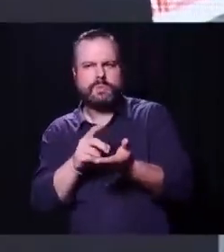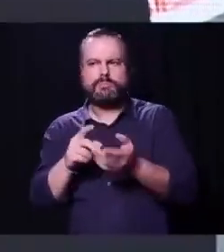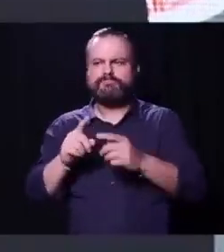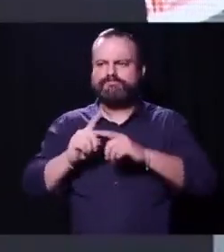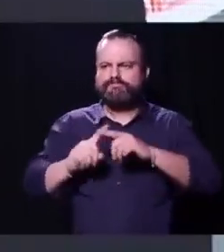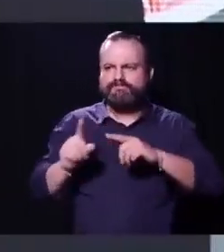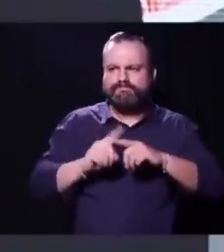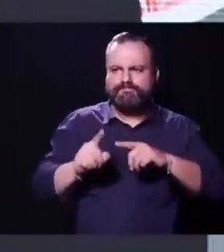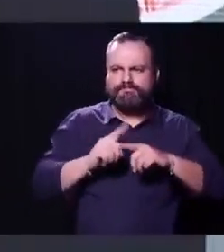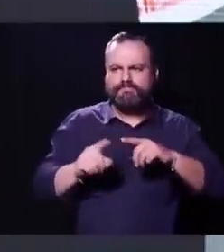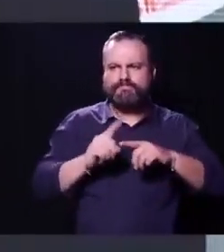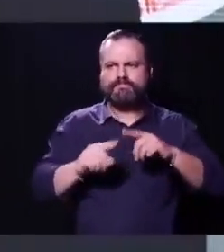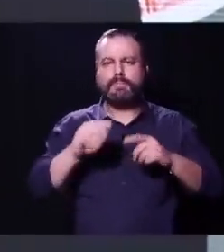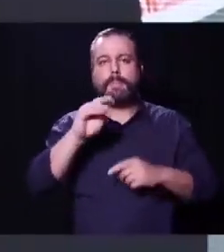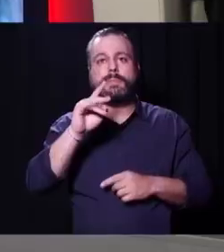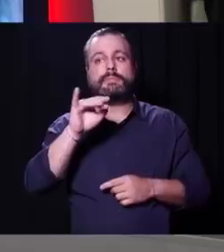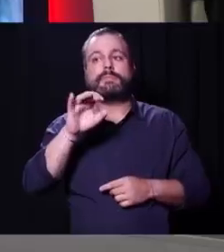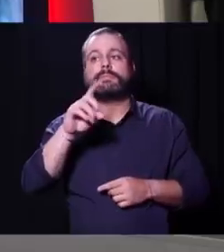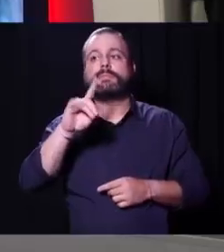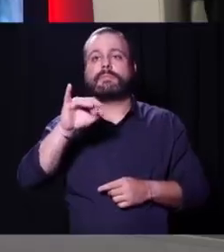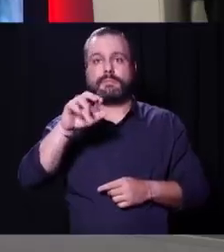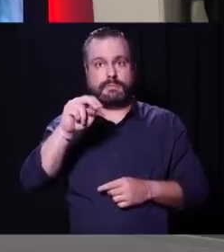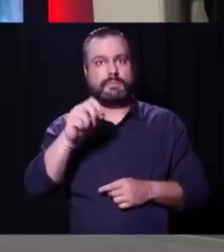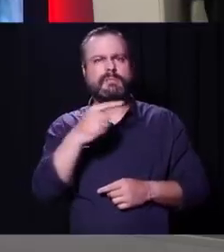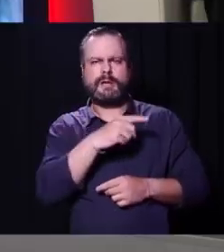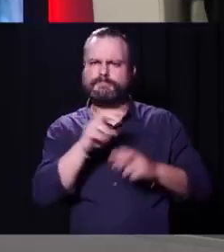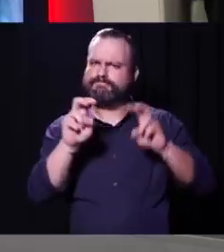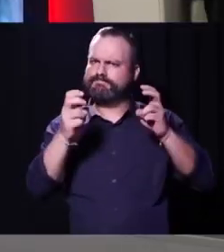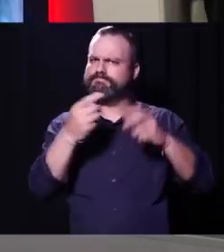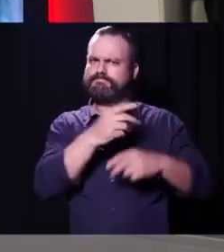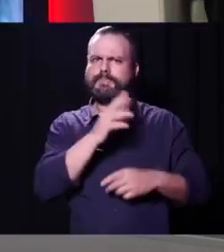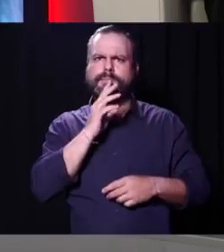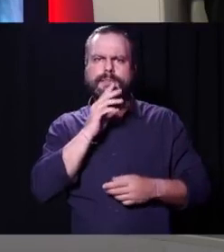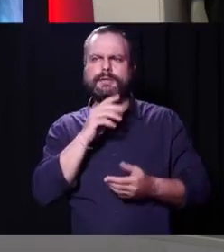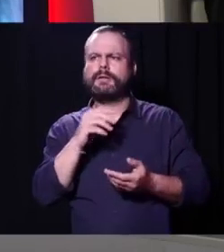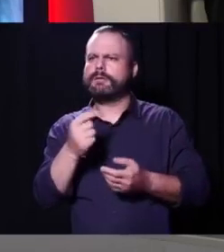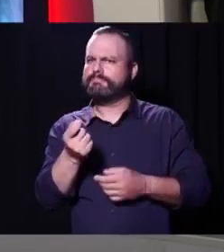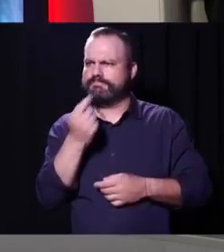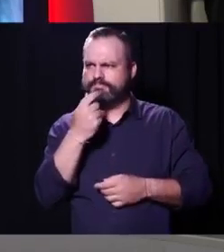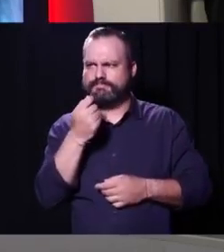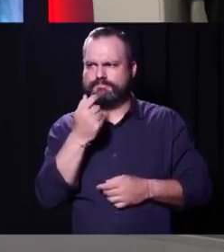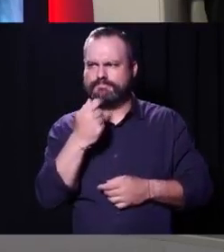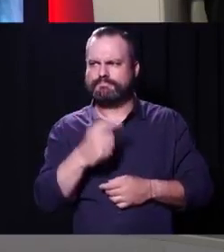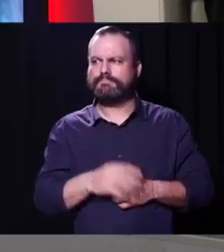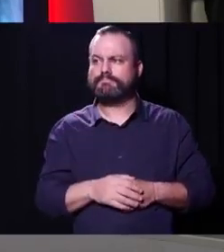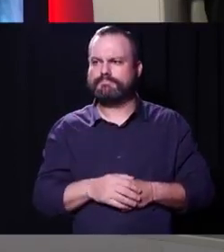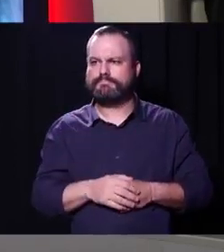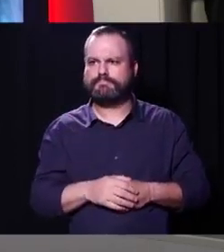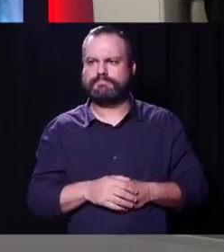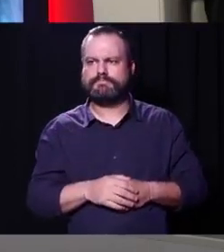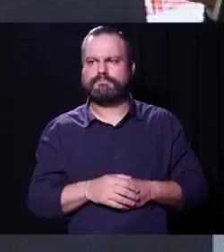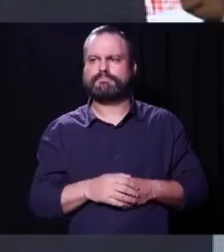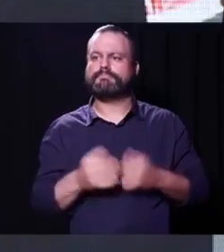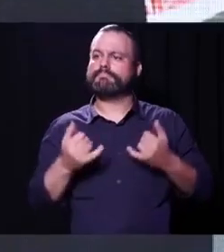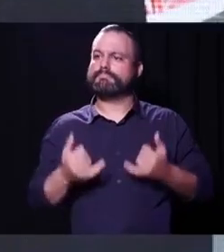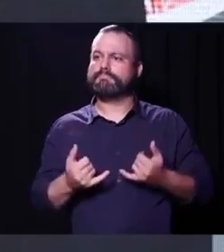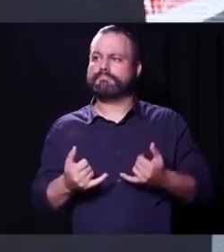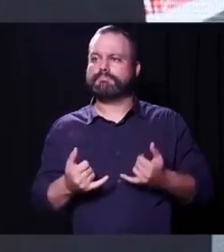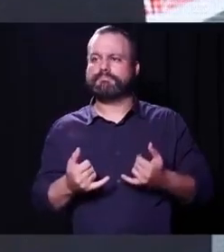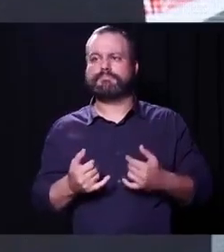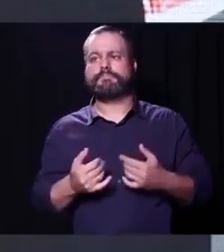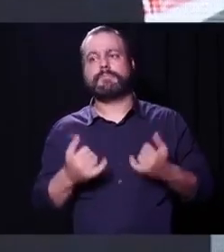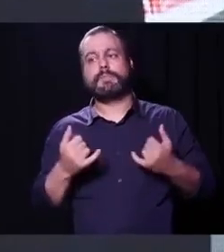no es un tema que me quita el sueño. ¿Cómo manejar la situación con Colombia ahora que desapareció la FARC? Tienes que, no solamente el tema de FARC, tú no sabemos